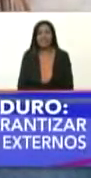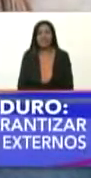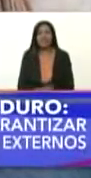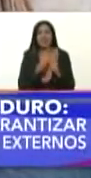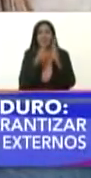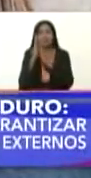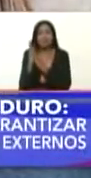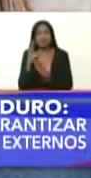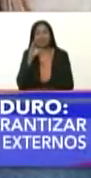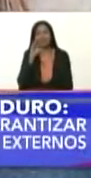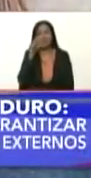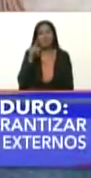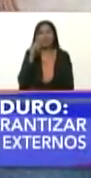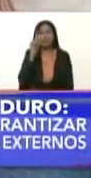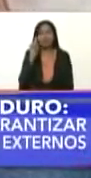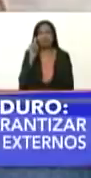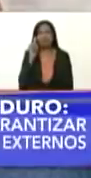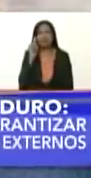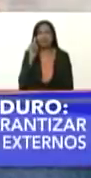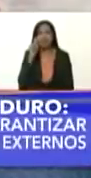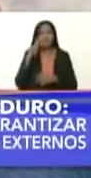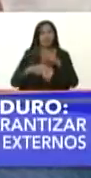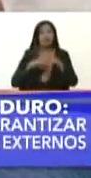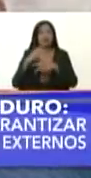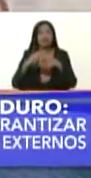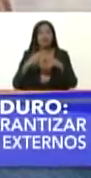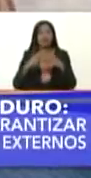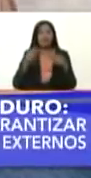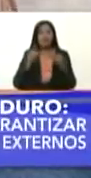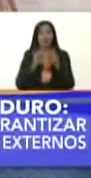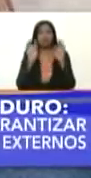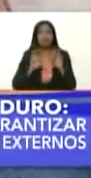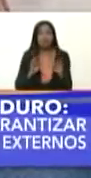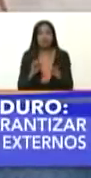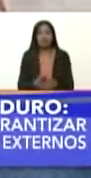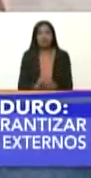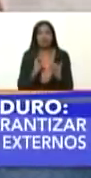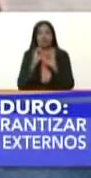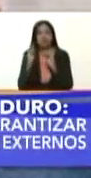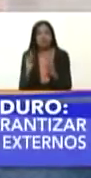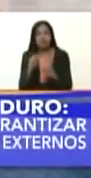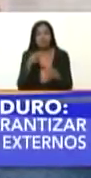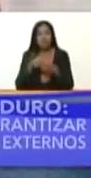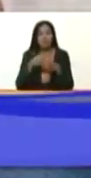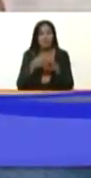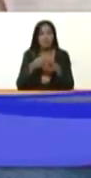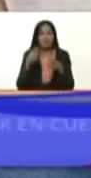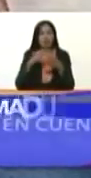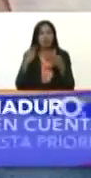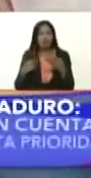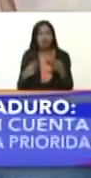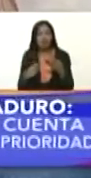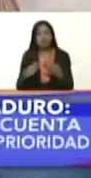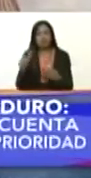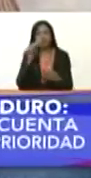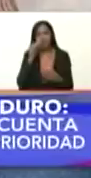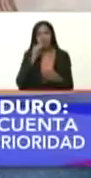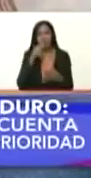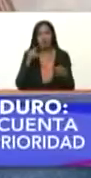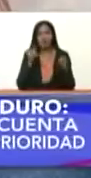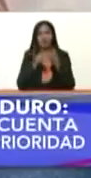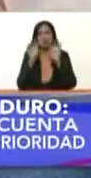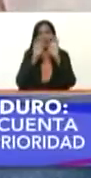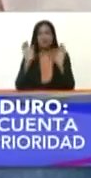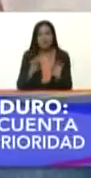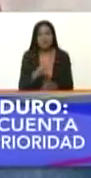Organizar a los CPT por procesos transversales, tales como los refractarios, metal, mecánica, agua y carbón. Incluir